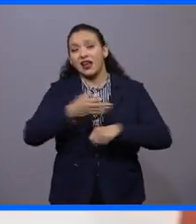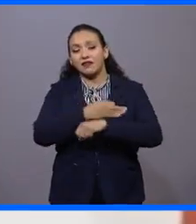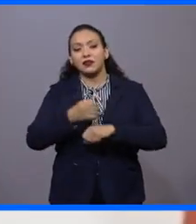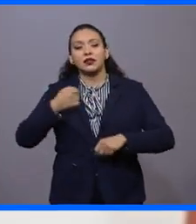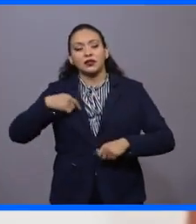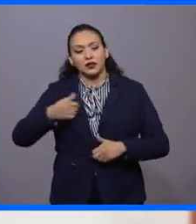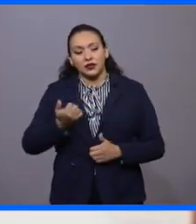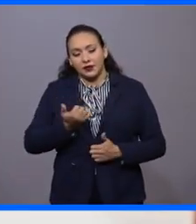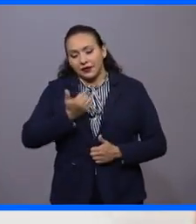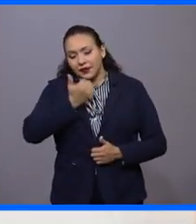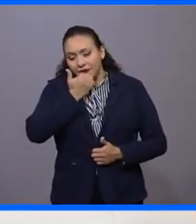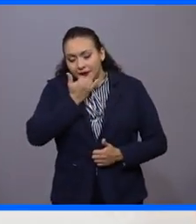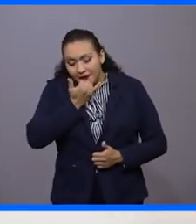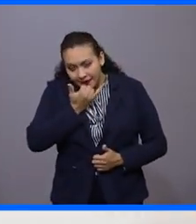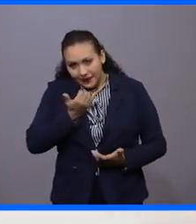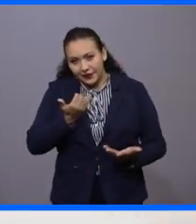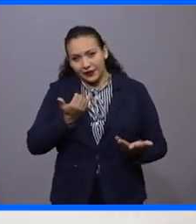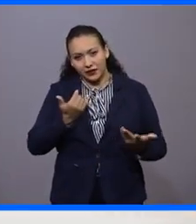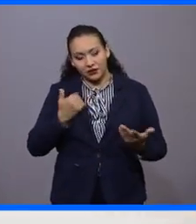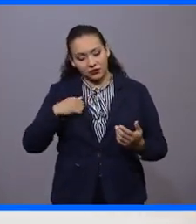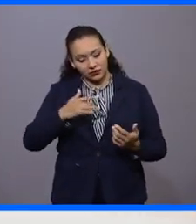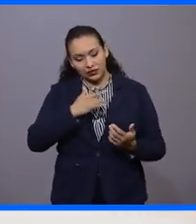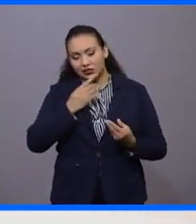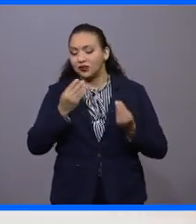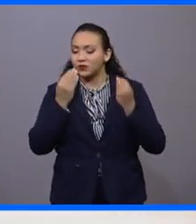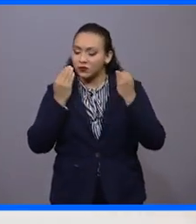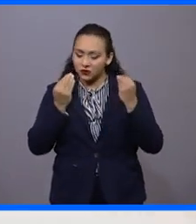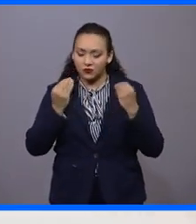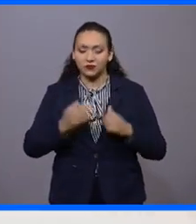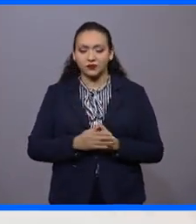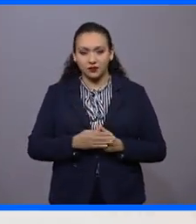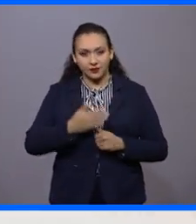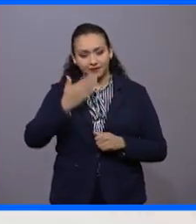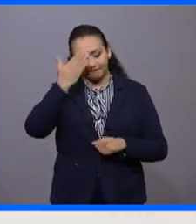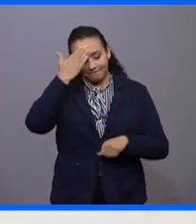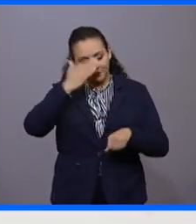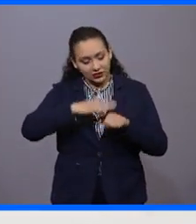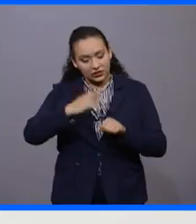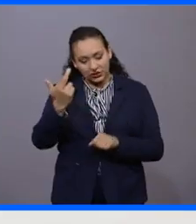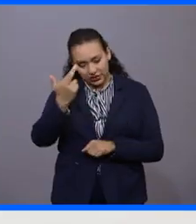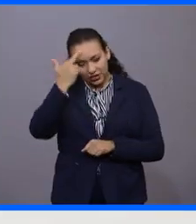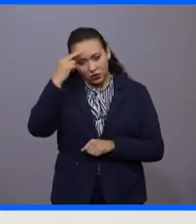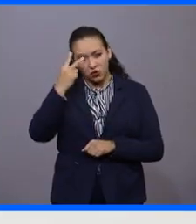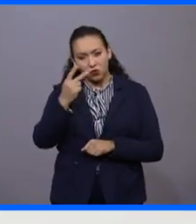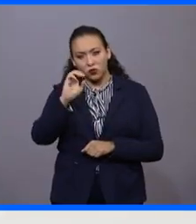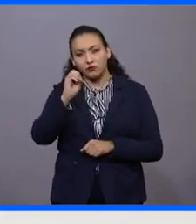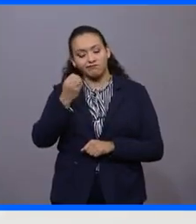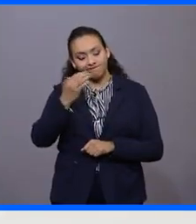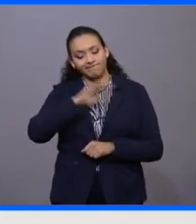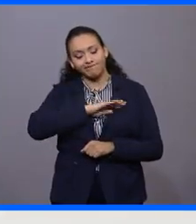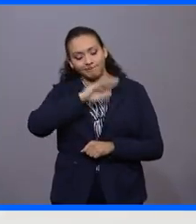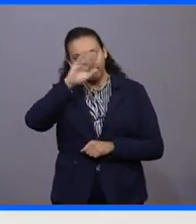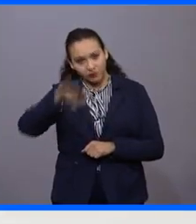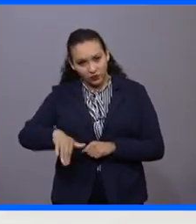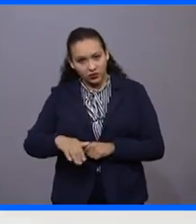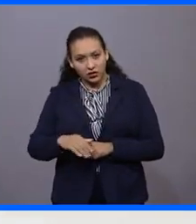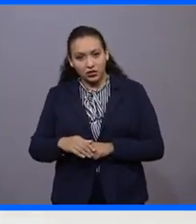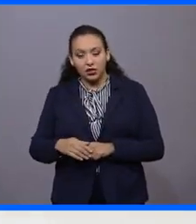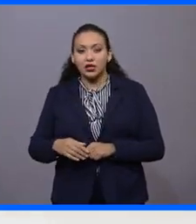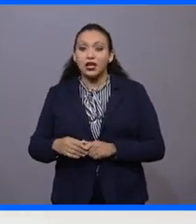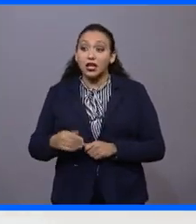solidaridad, obviamente a quienes fallecieron aquel 2 de octubre y a todos los presos